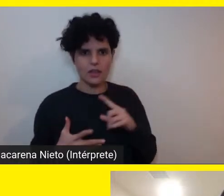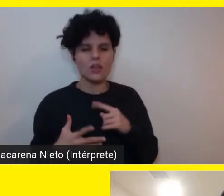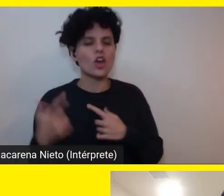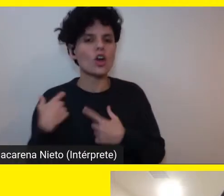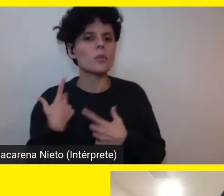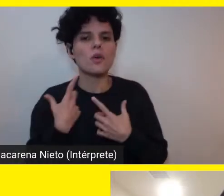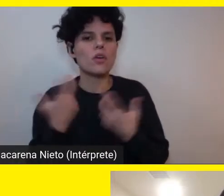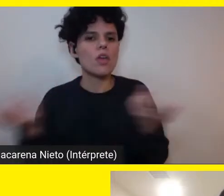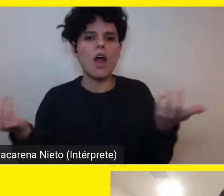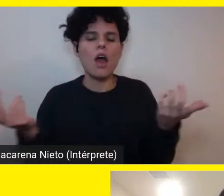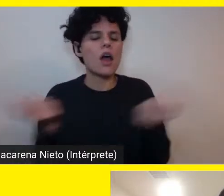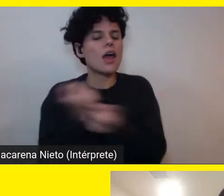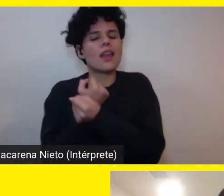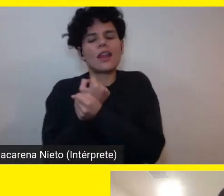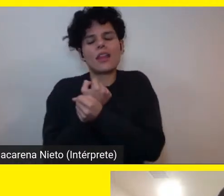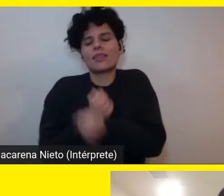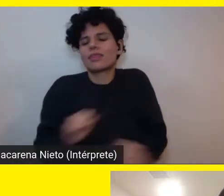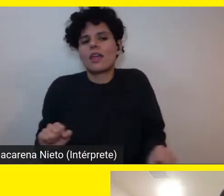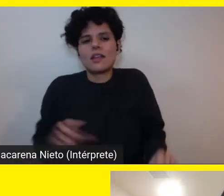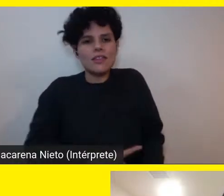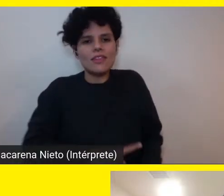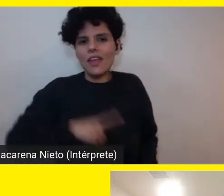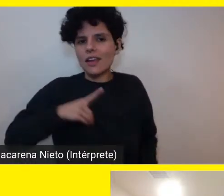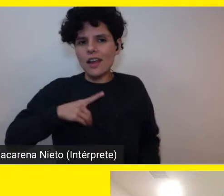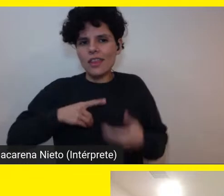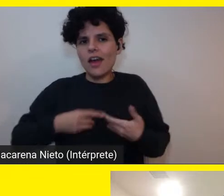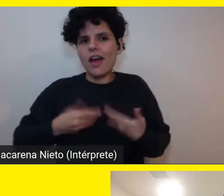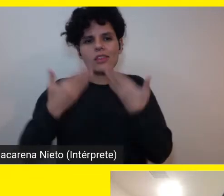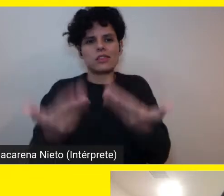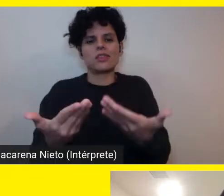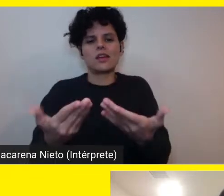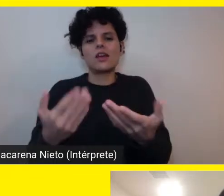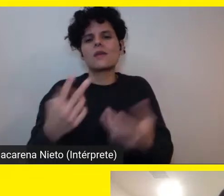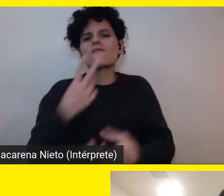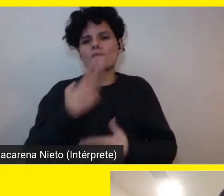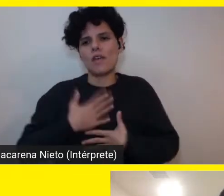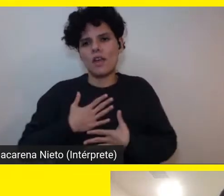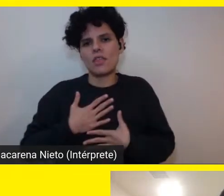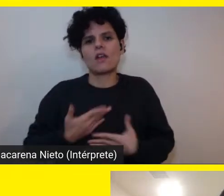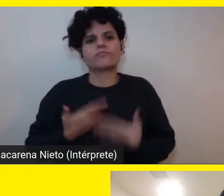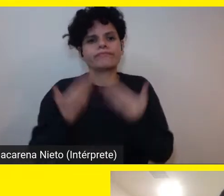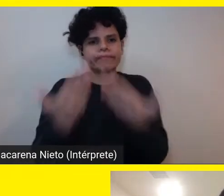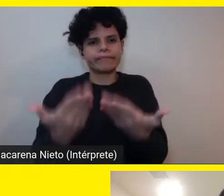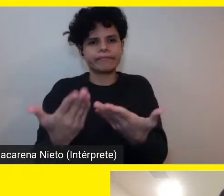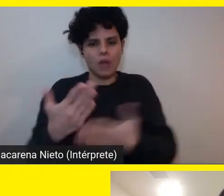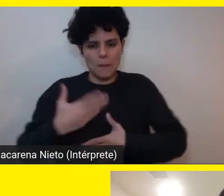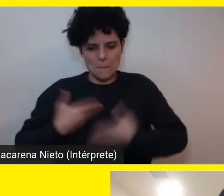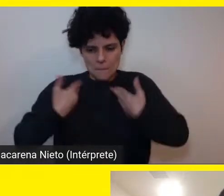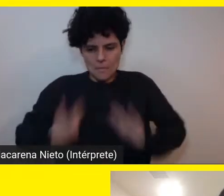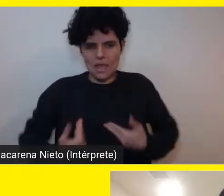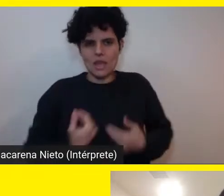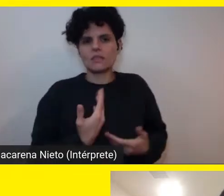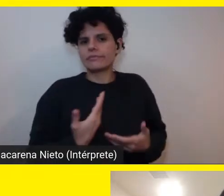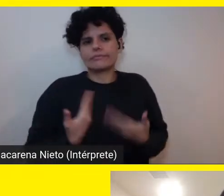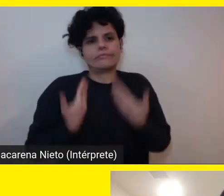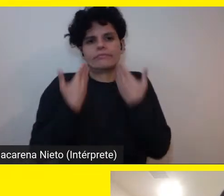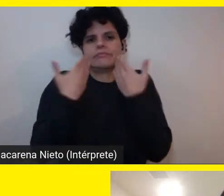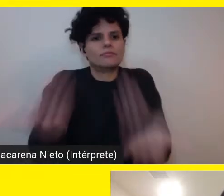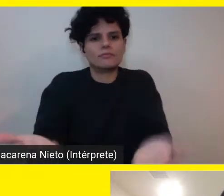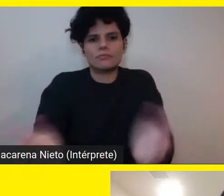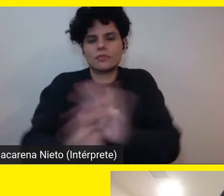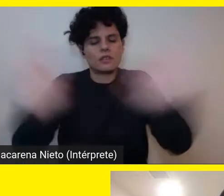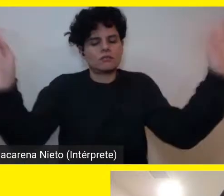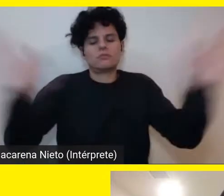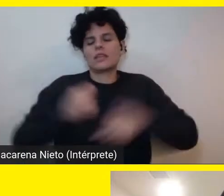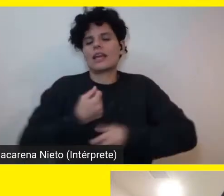entregar su dignidad, su alegría de vivir, su integridad. Eso tiene todo que ver